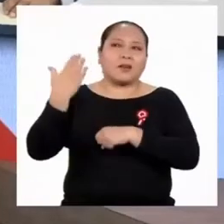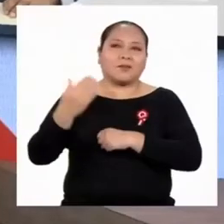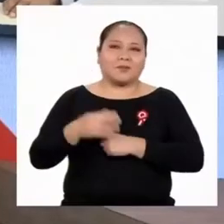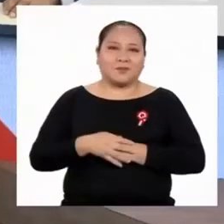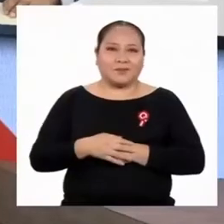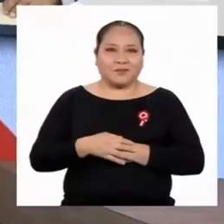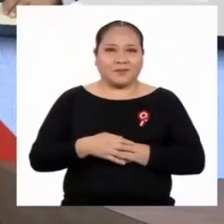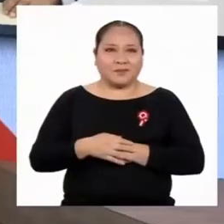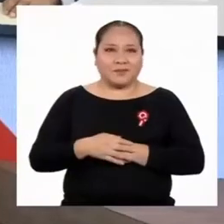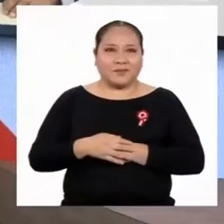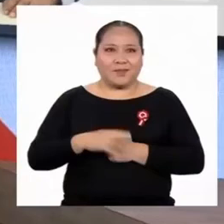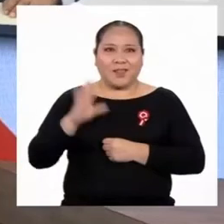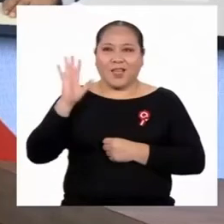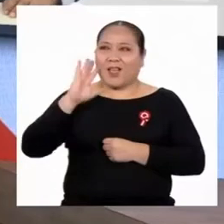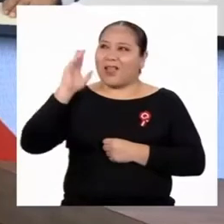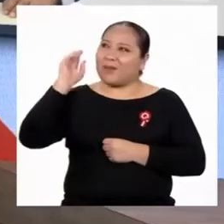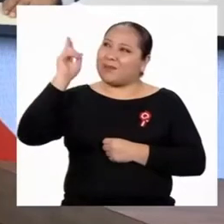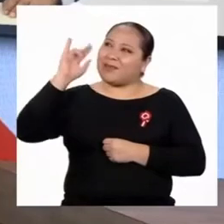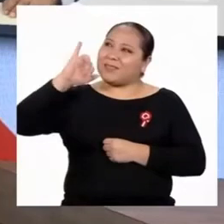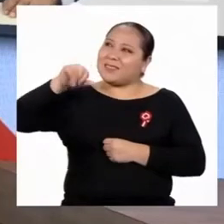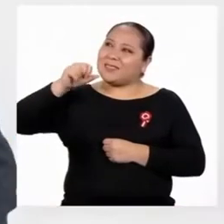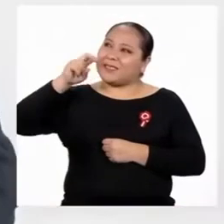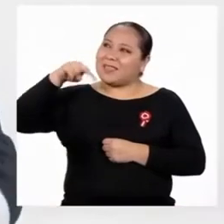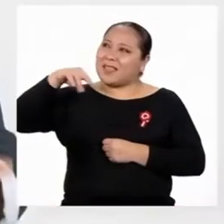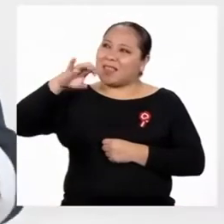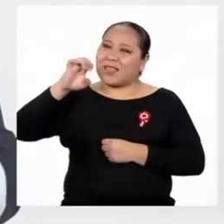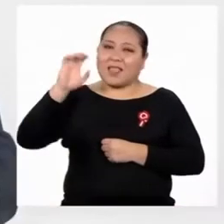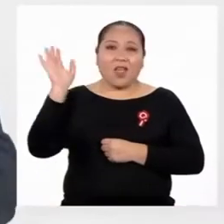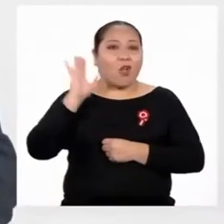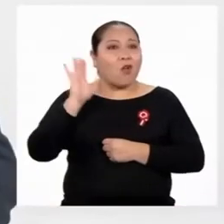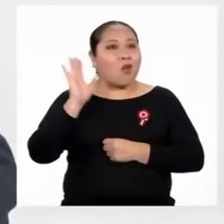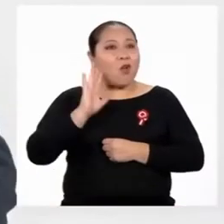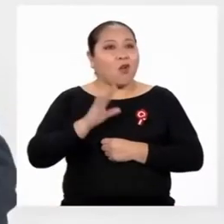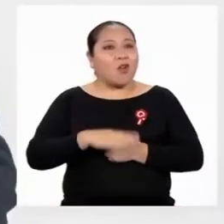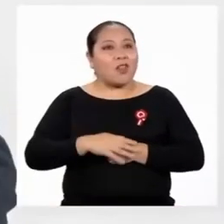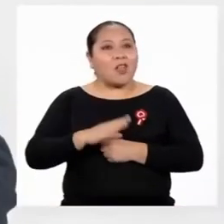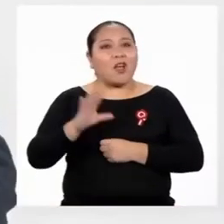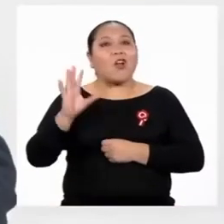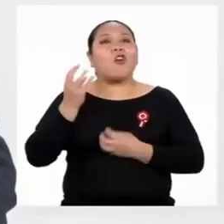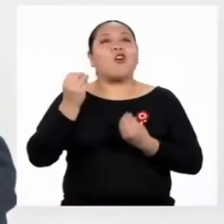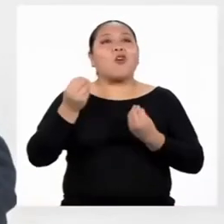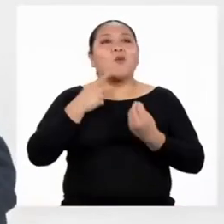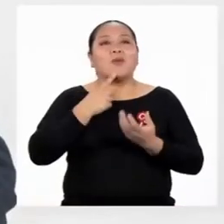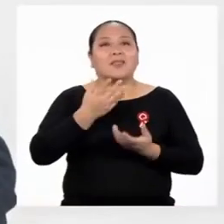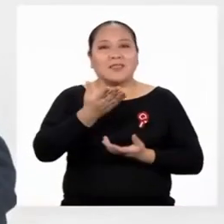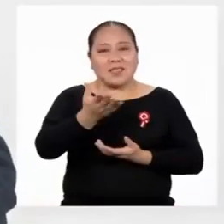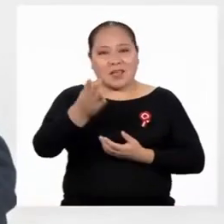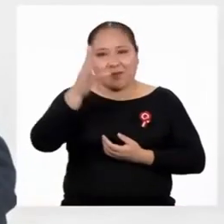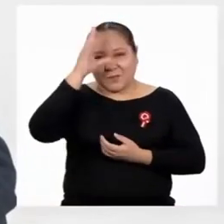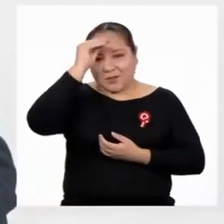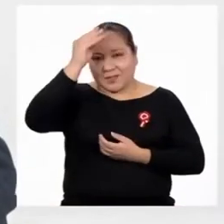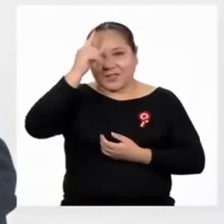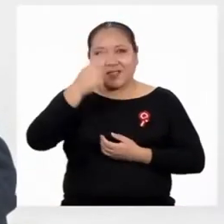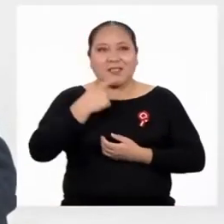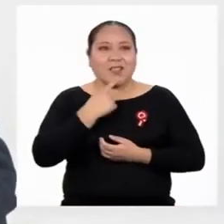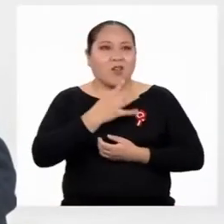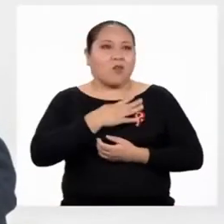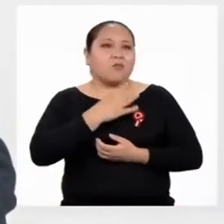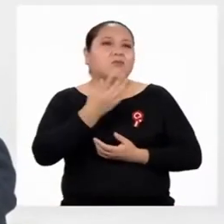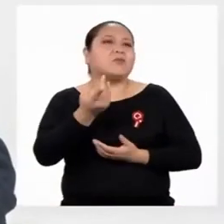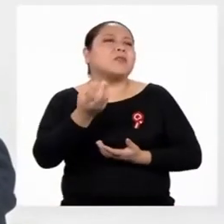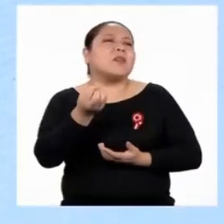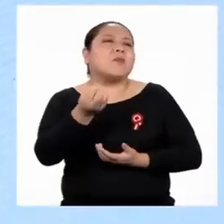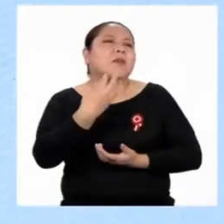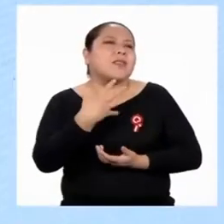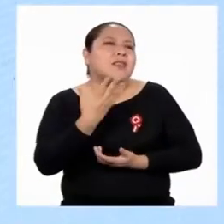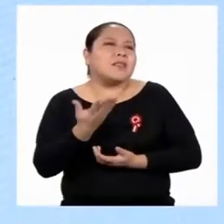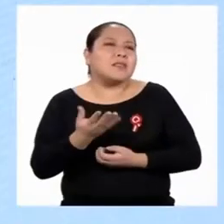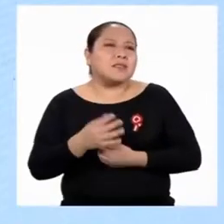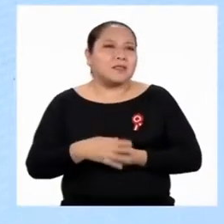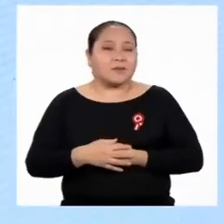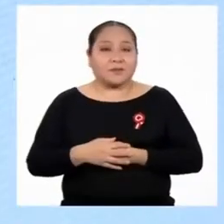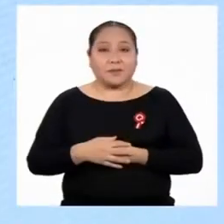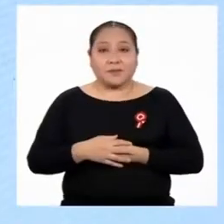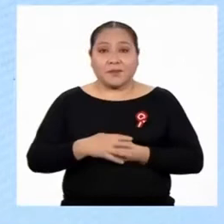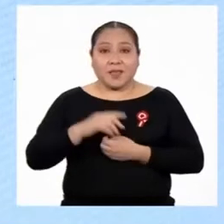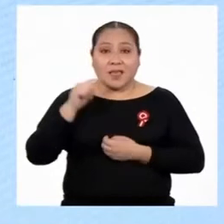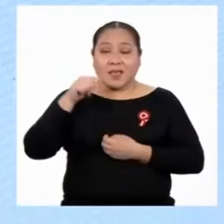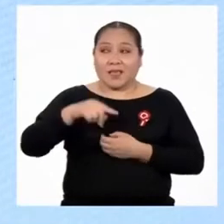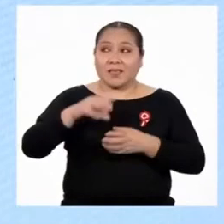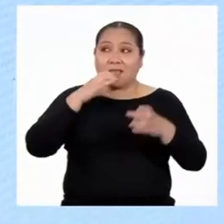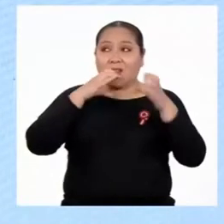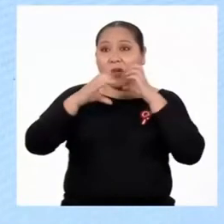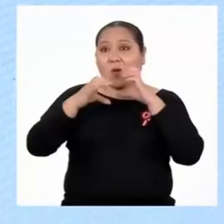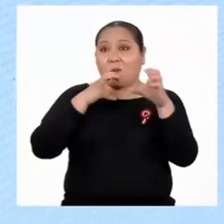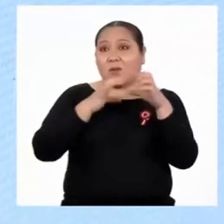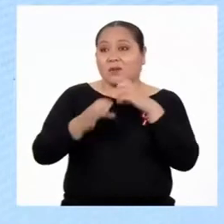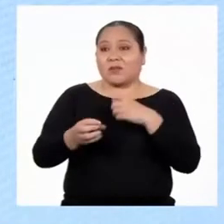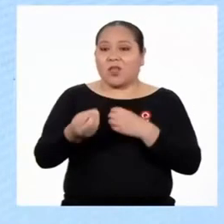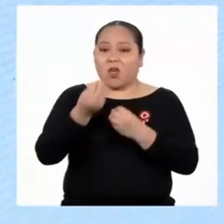Hola, profesora Janet. Hola, Yeremis. ¿Cómo están, chicas y chicos de cuarto de secundaria? ¿Qué me cuentas, Yeremis? Estamos conversando